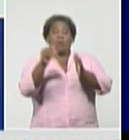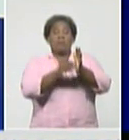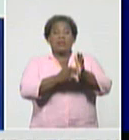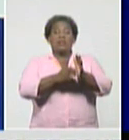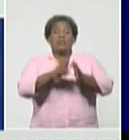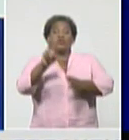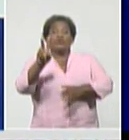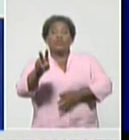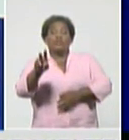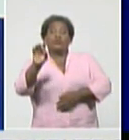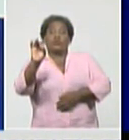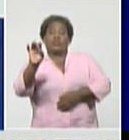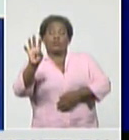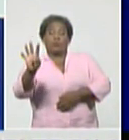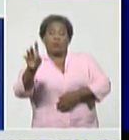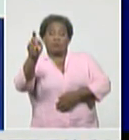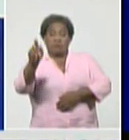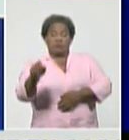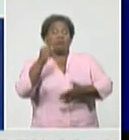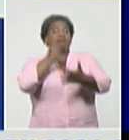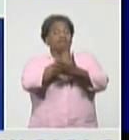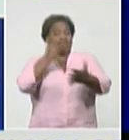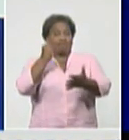362.274 casos confirmados y